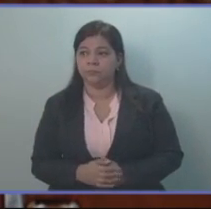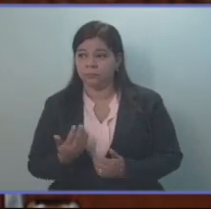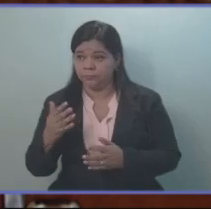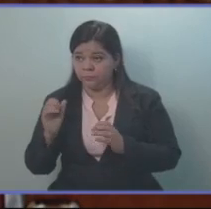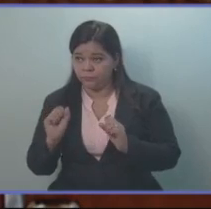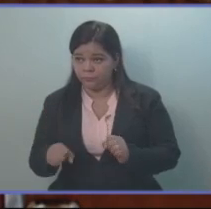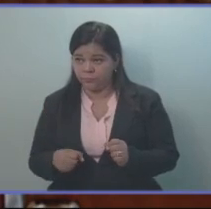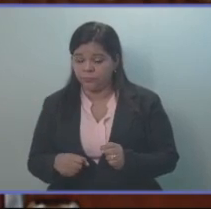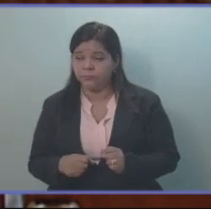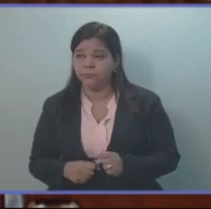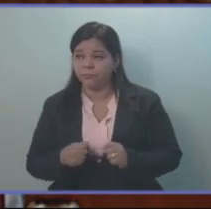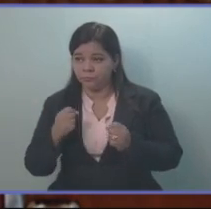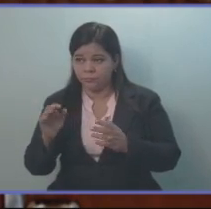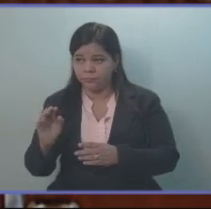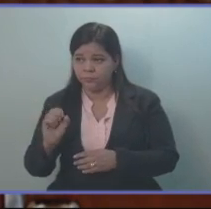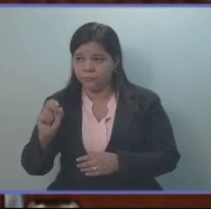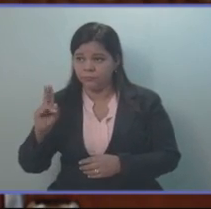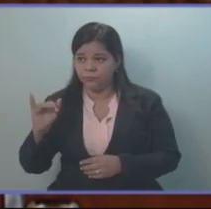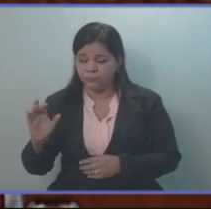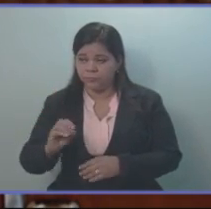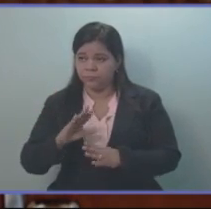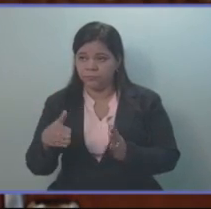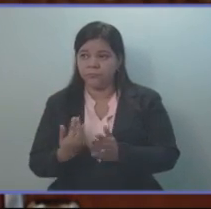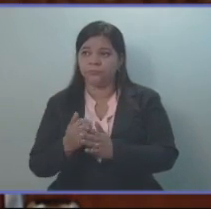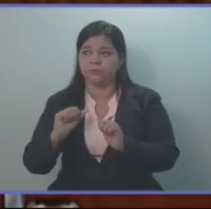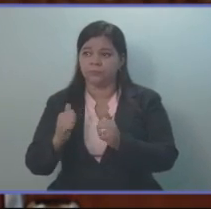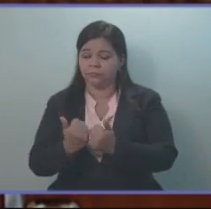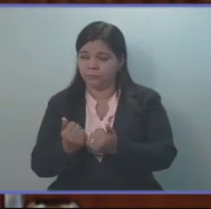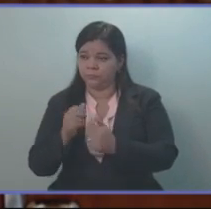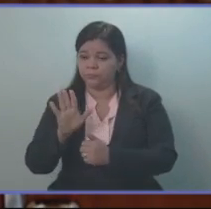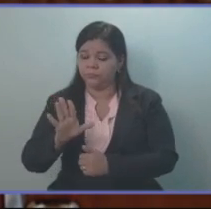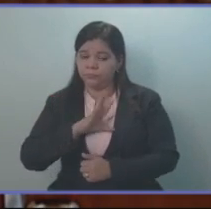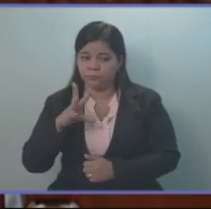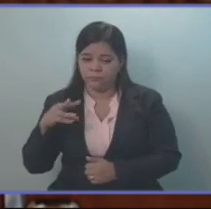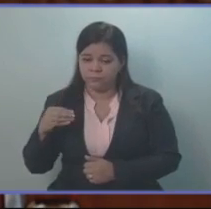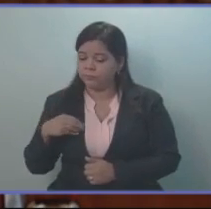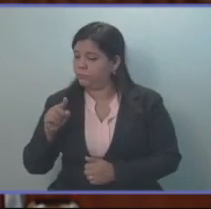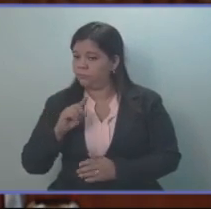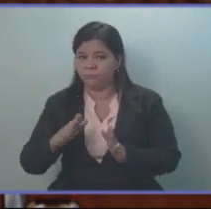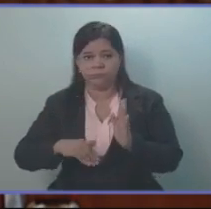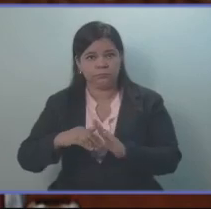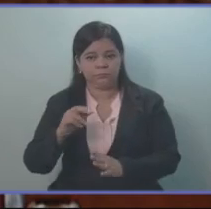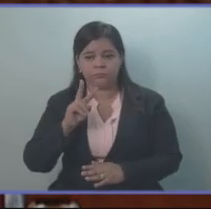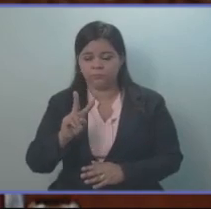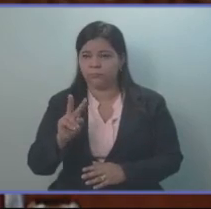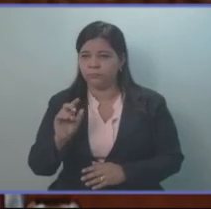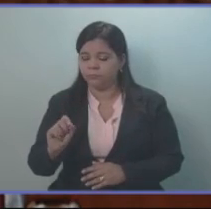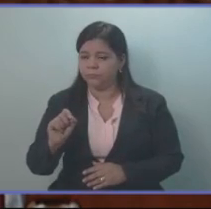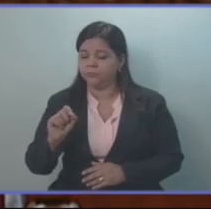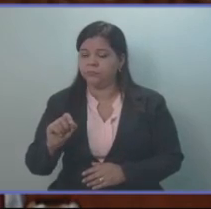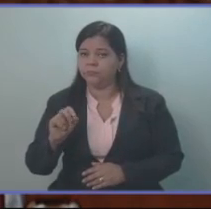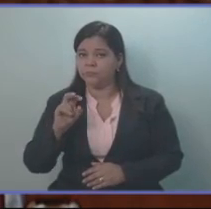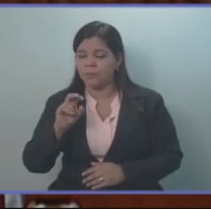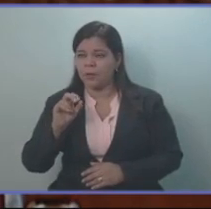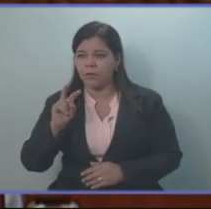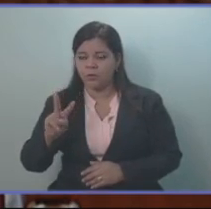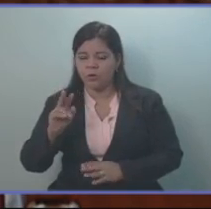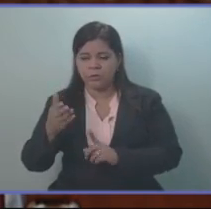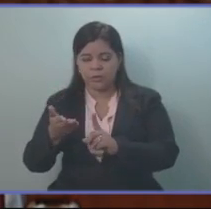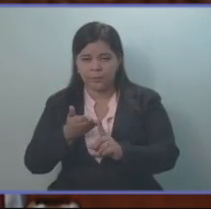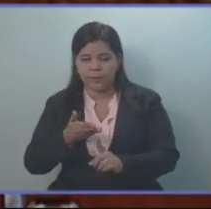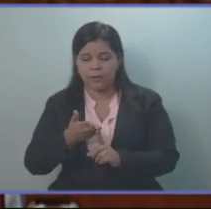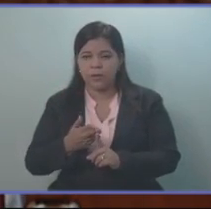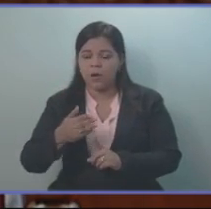recibir subsidio únicamente los asociados cuyo ingreso familiar mensual no supere los 2,5 salarios mínimos del